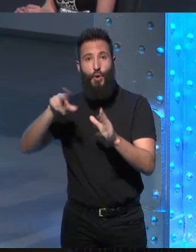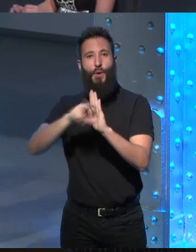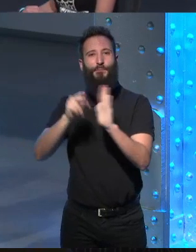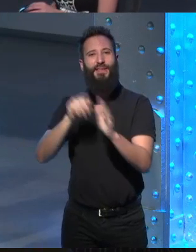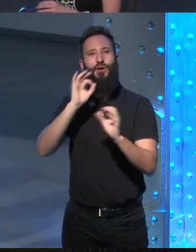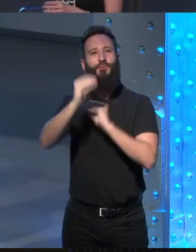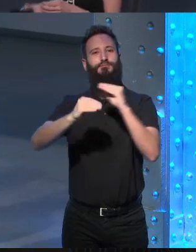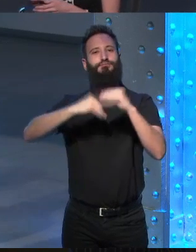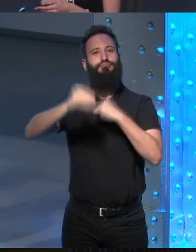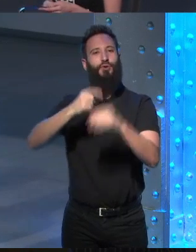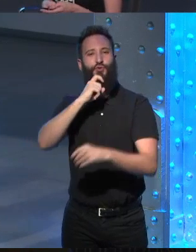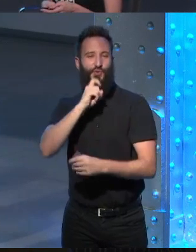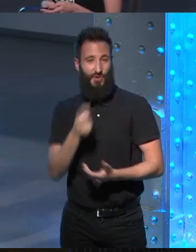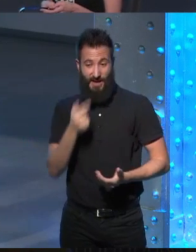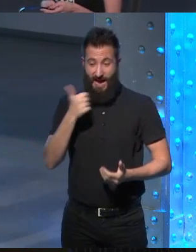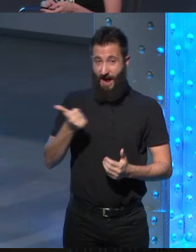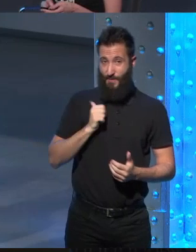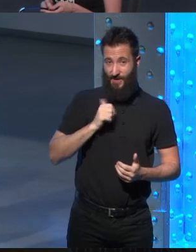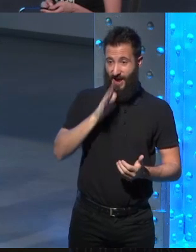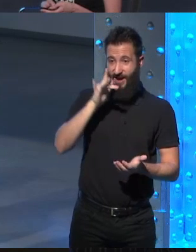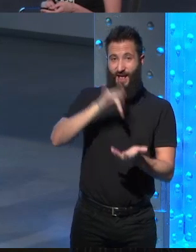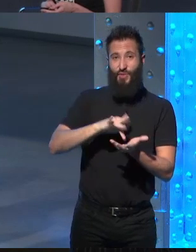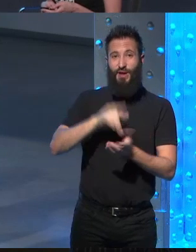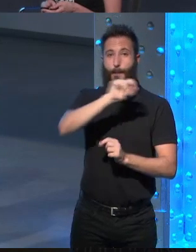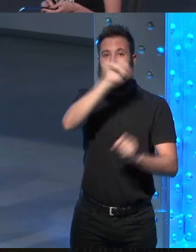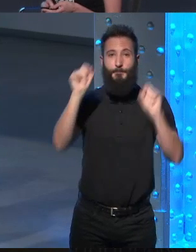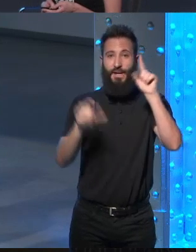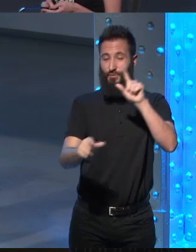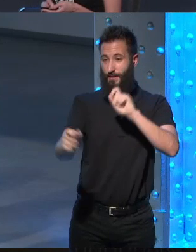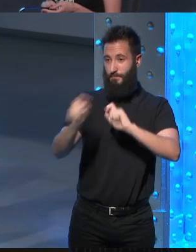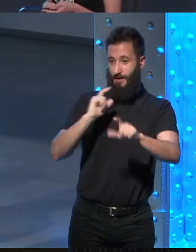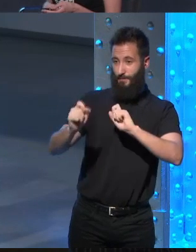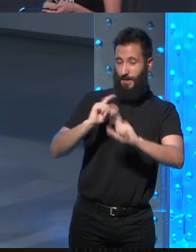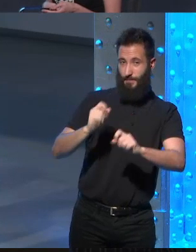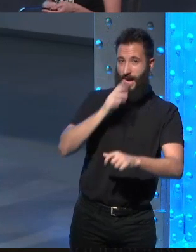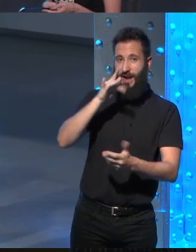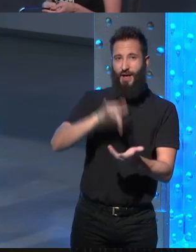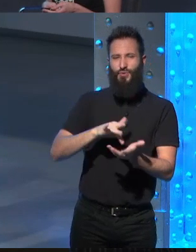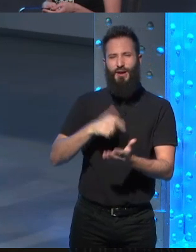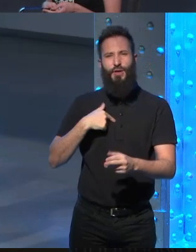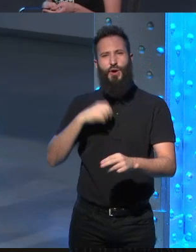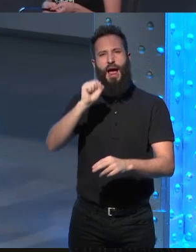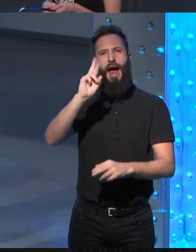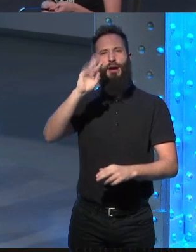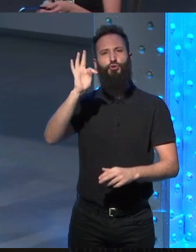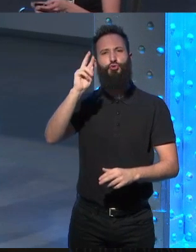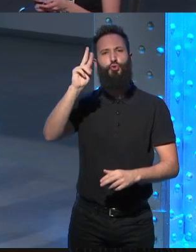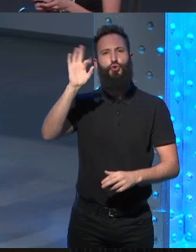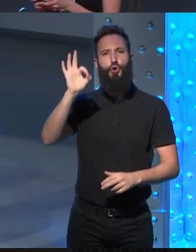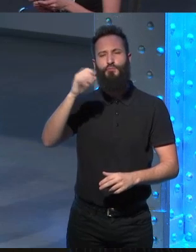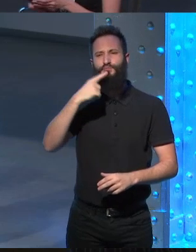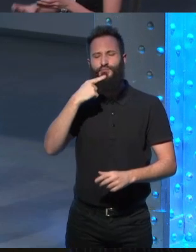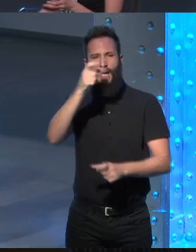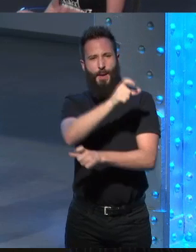Y aprovecho porque ya habéis mandado algunas de las preguntas. Voy a pasaros esta de Arturo. Dice, ¿es difícil vivir de